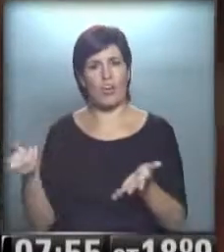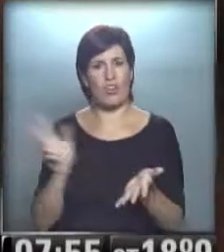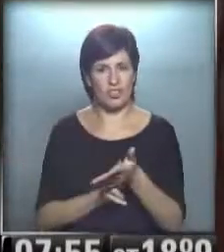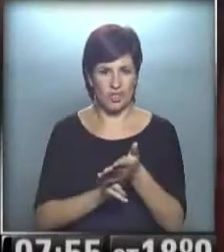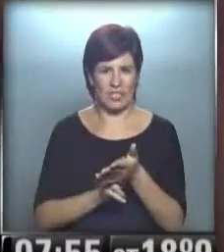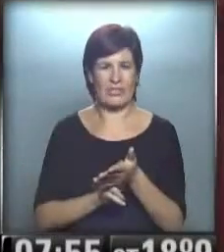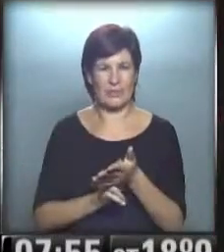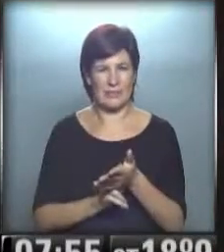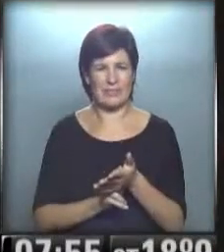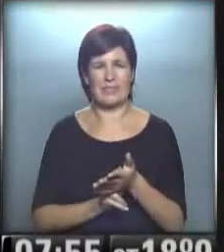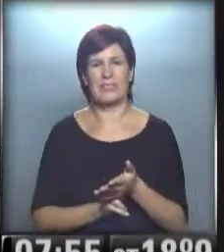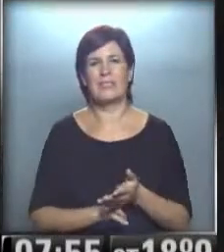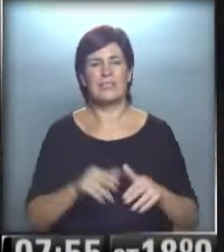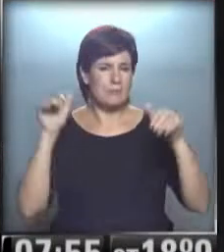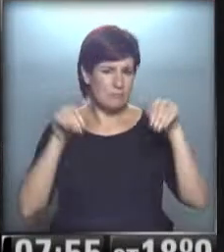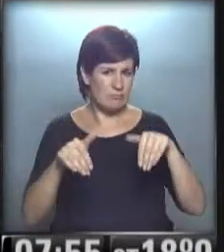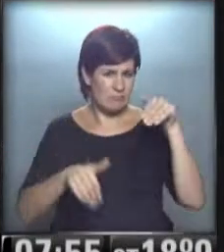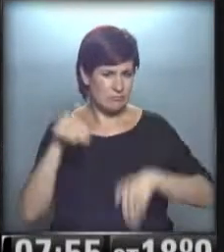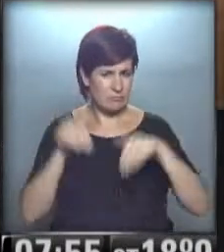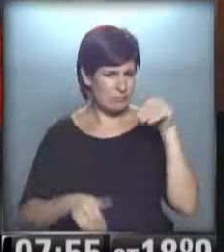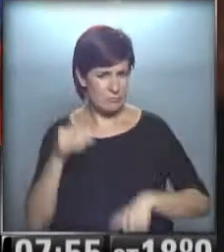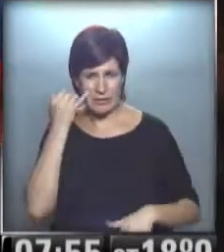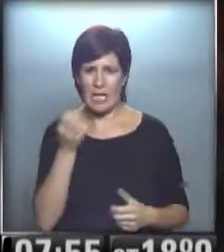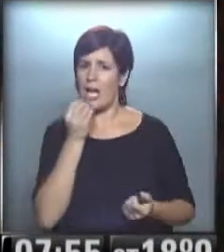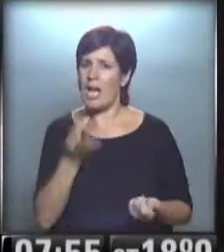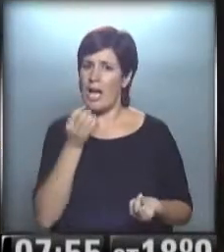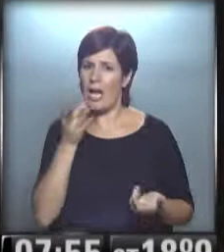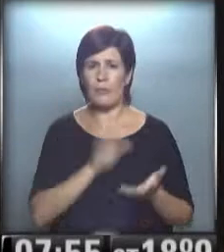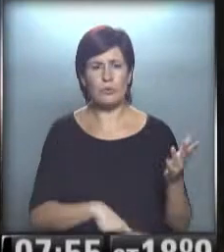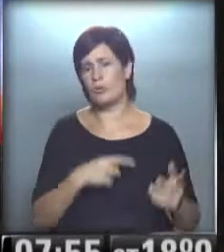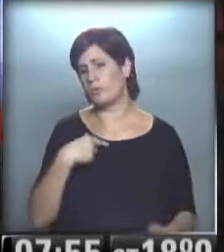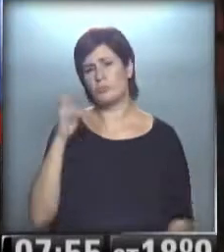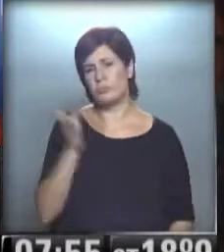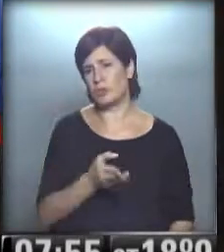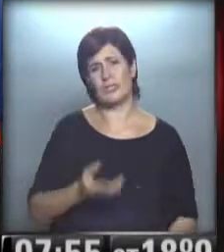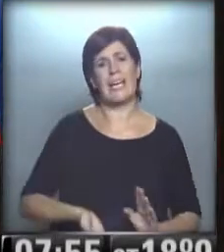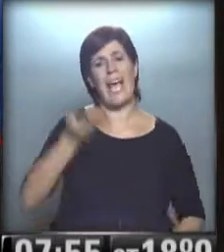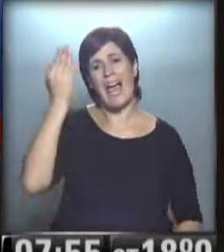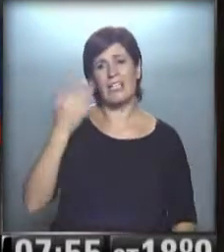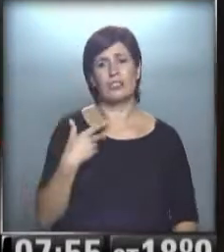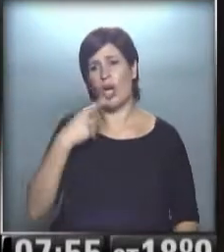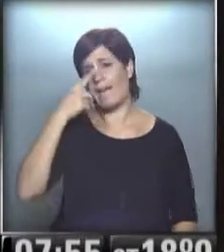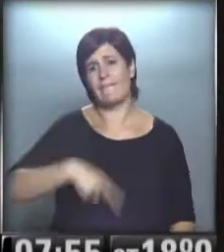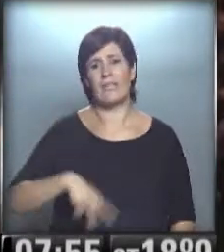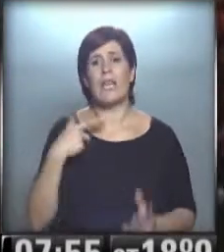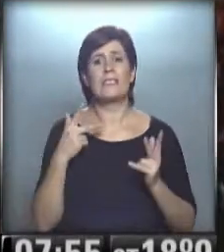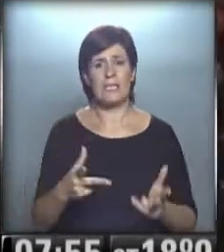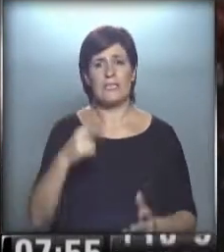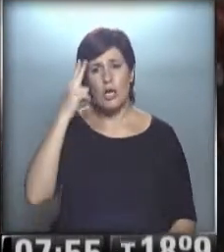los sondeos a boca de urna que se dieron a conocer. Ya desde muy temprano se hablaba de una cifra importantísima. Finalmente se conoció la cifra definitiva